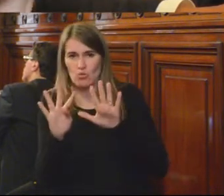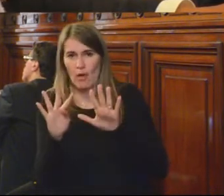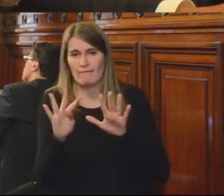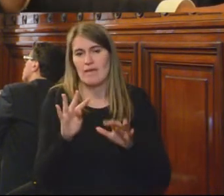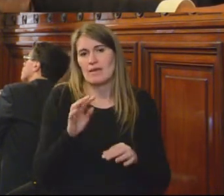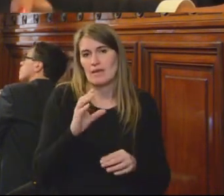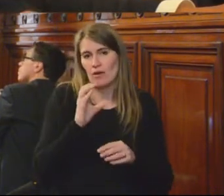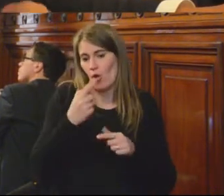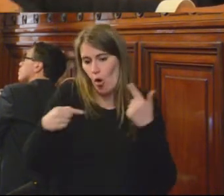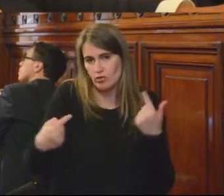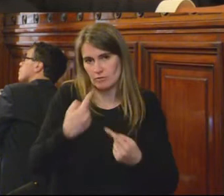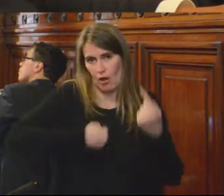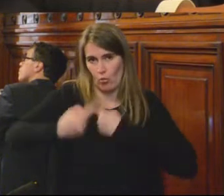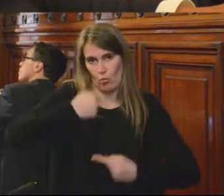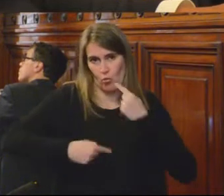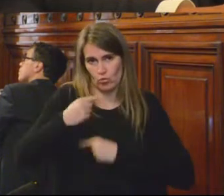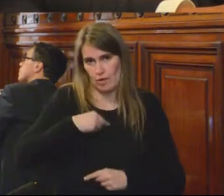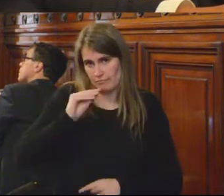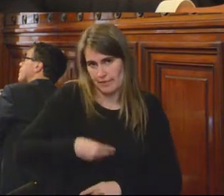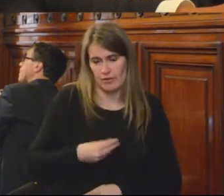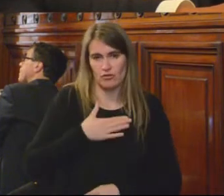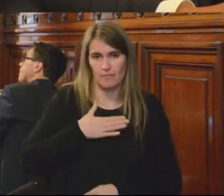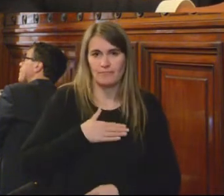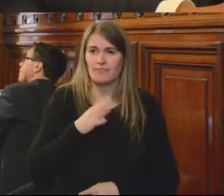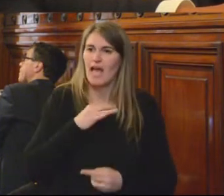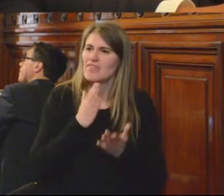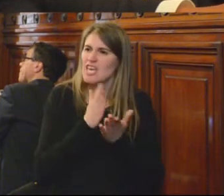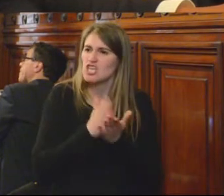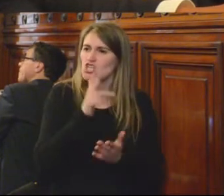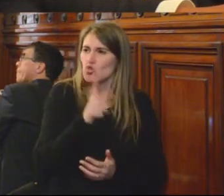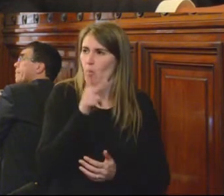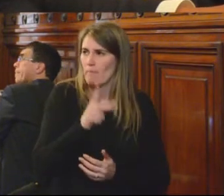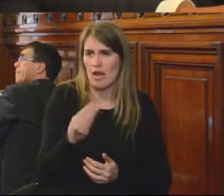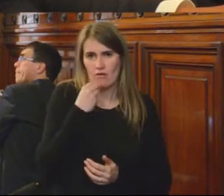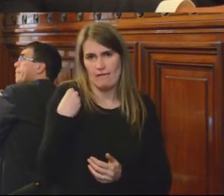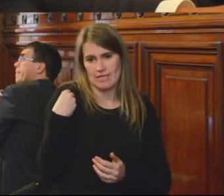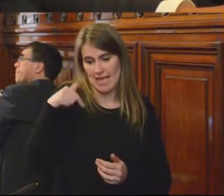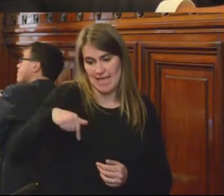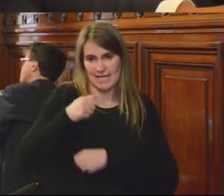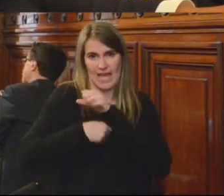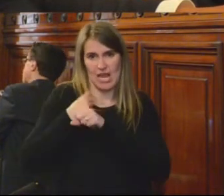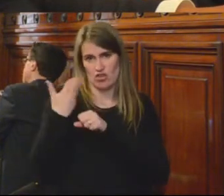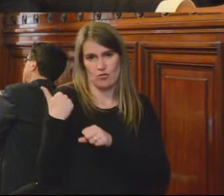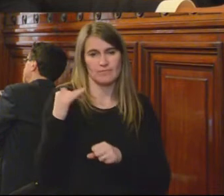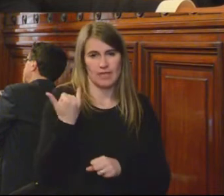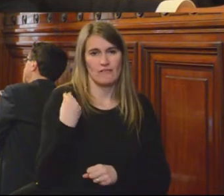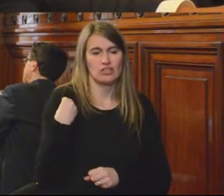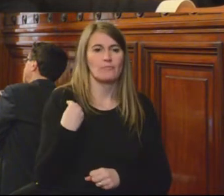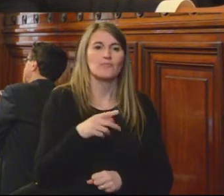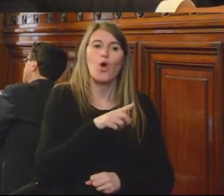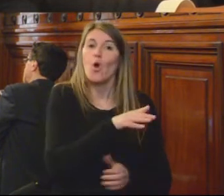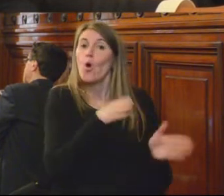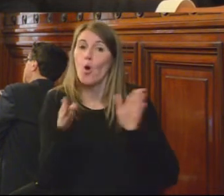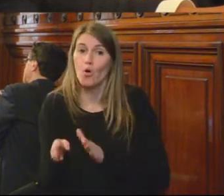sesión 161 de la Comisión Interamericana de Derechos Humanos, celebrada el mes de marzo del presente año. Otro punto a destacar por el